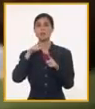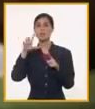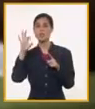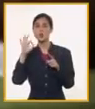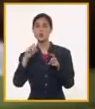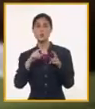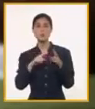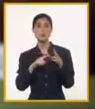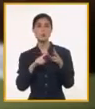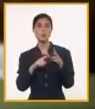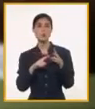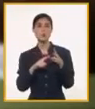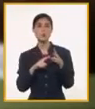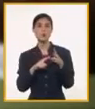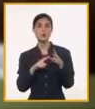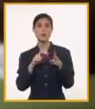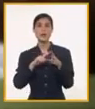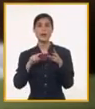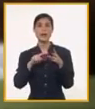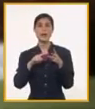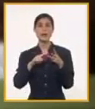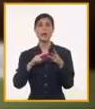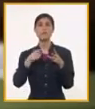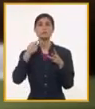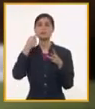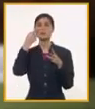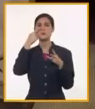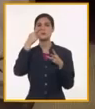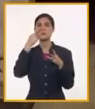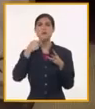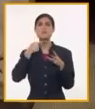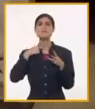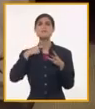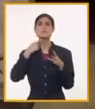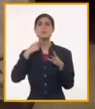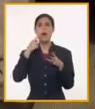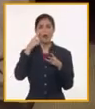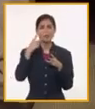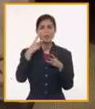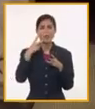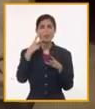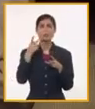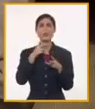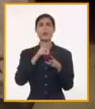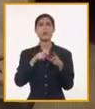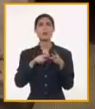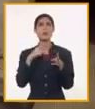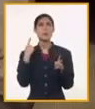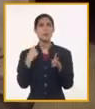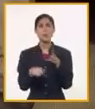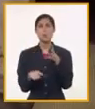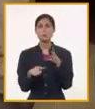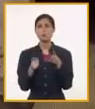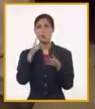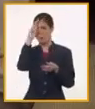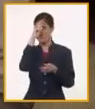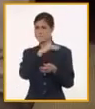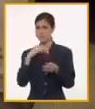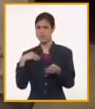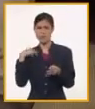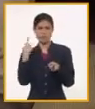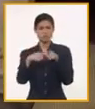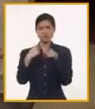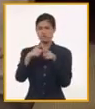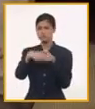en endocrinología. La Jonchera era uno de los mejores parteros que había en como le